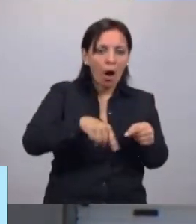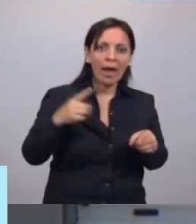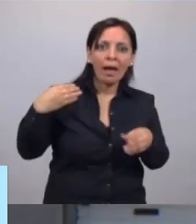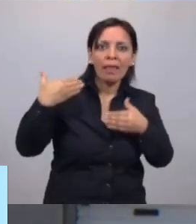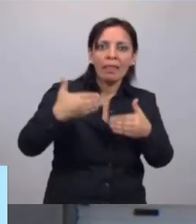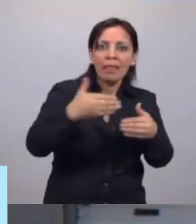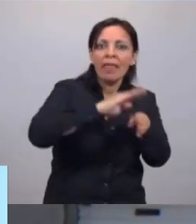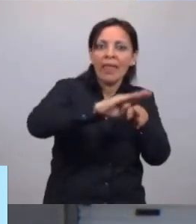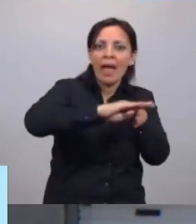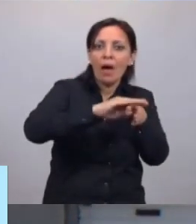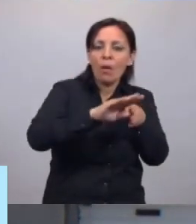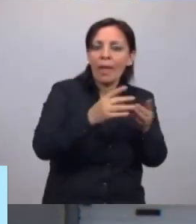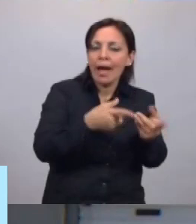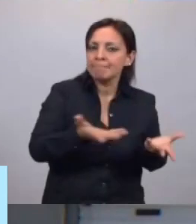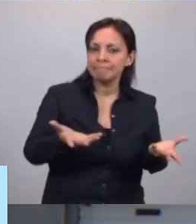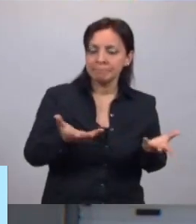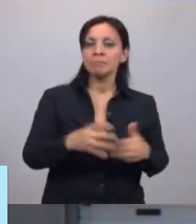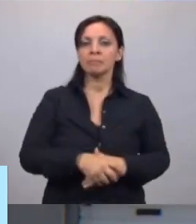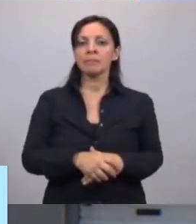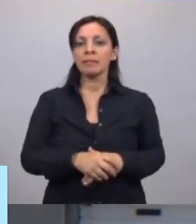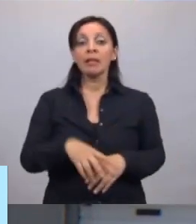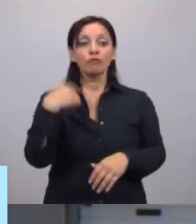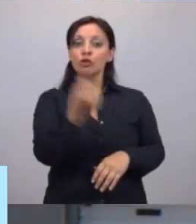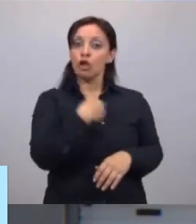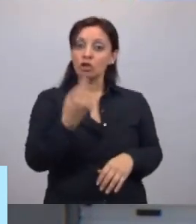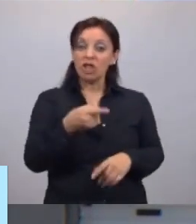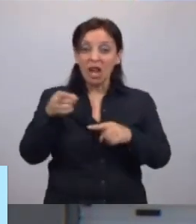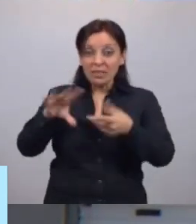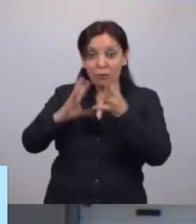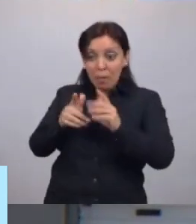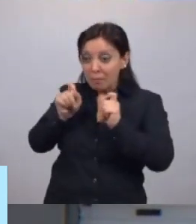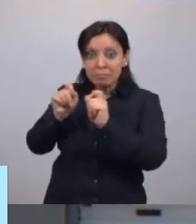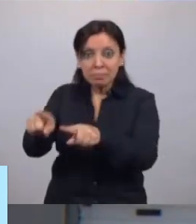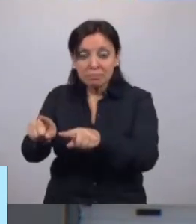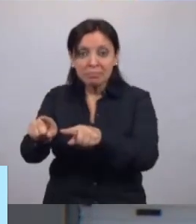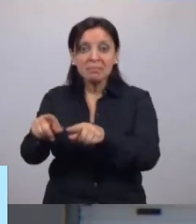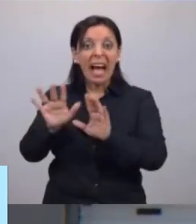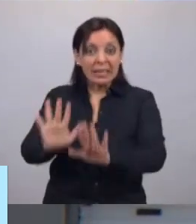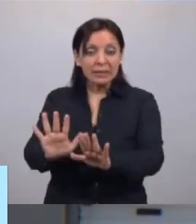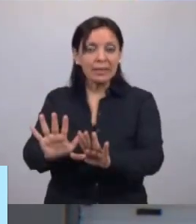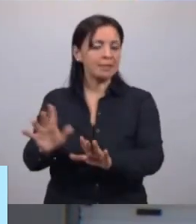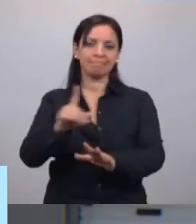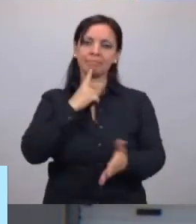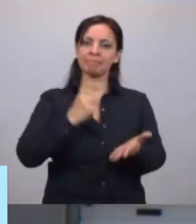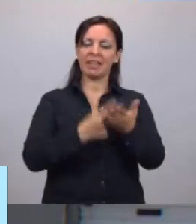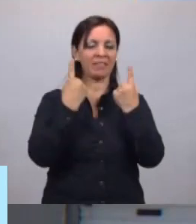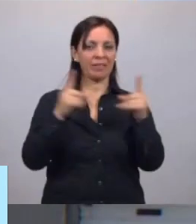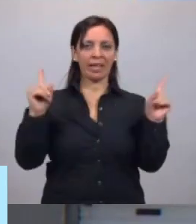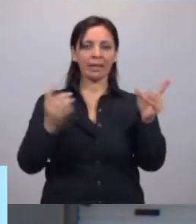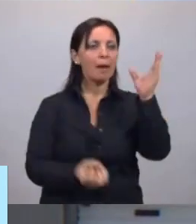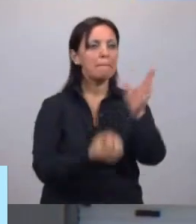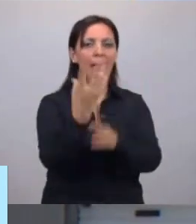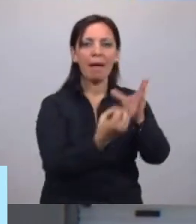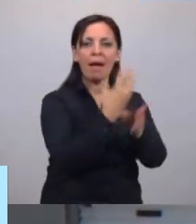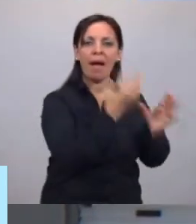pendientes por eso nosotros en vez de motosierra en vez de Dinamita decidimos hacer escuelas